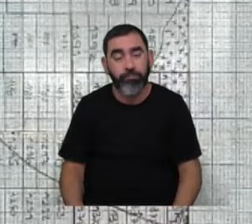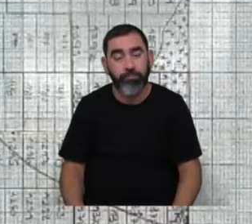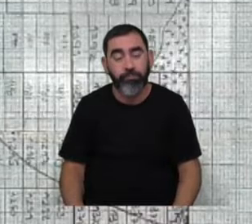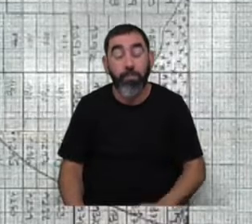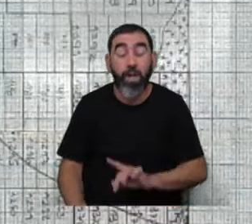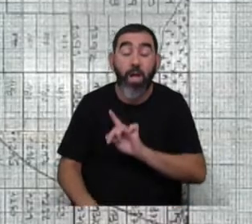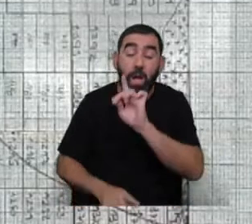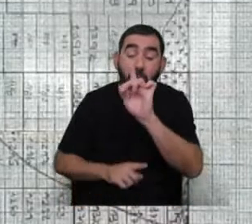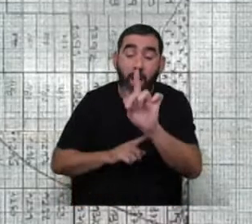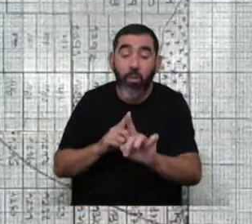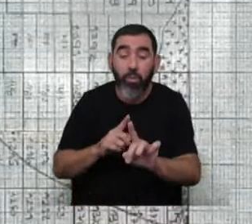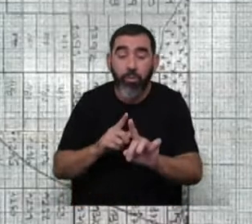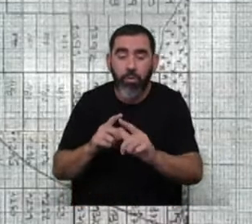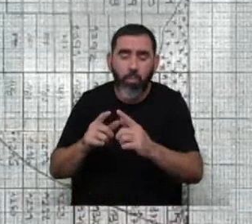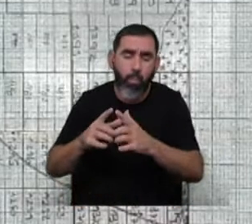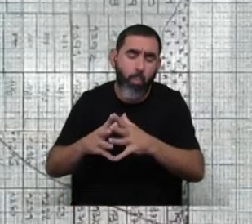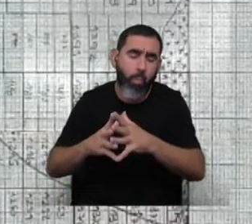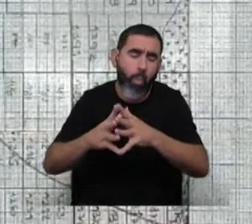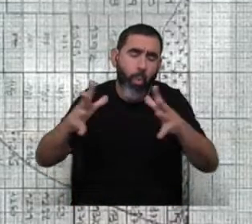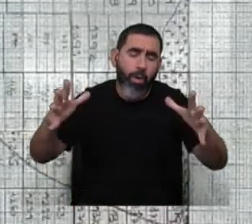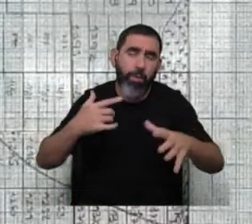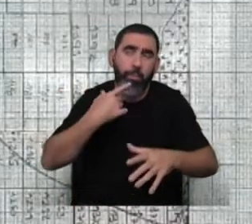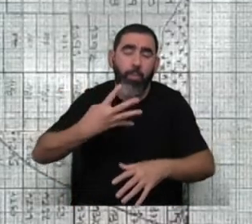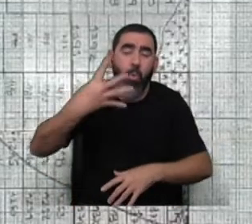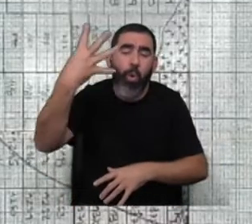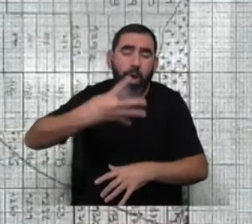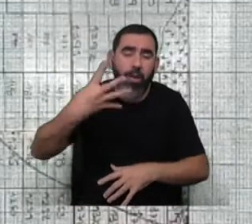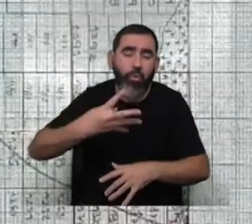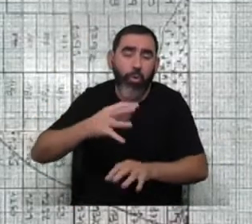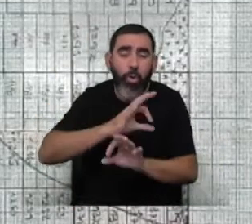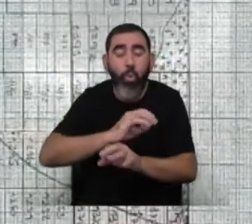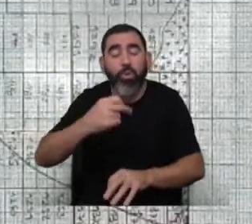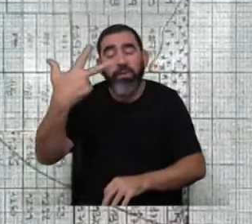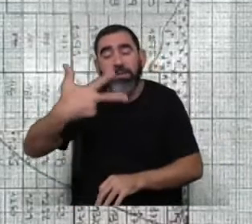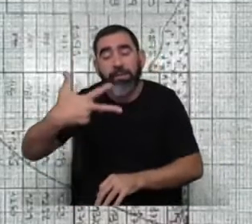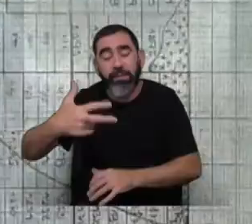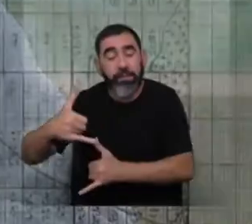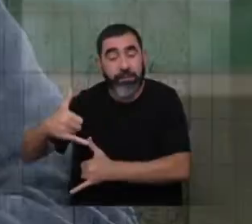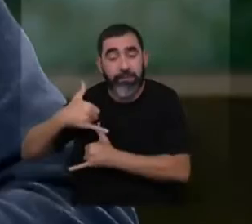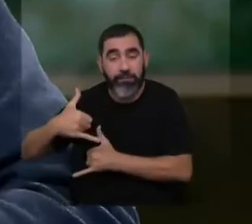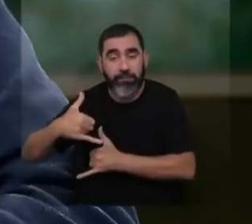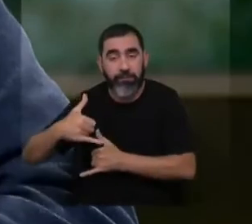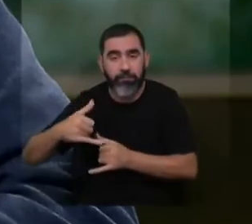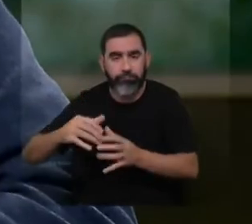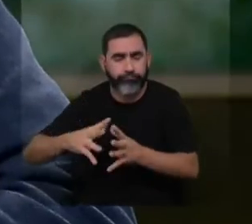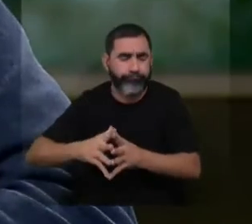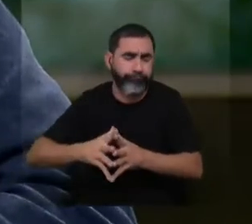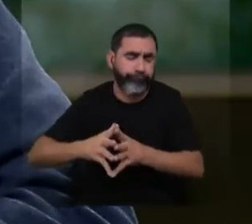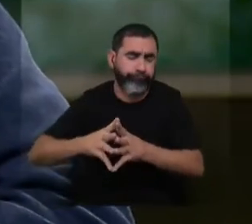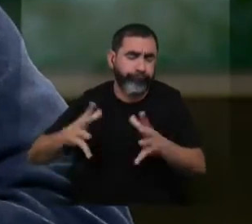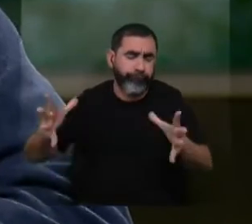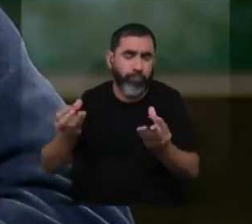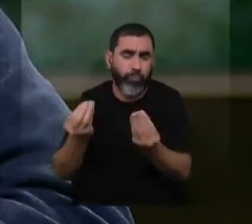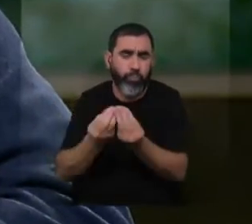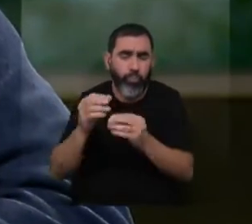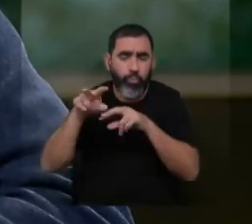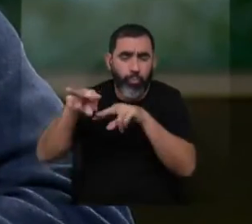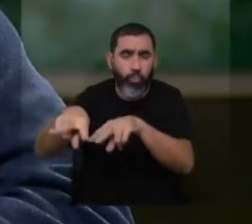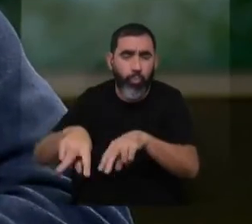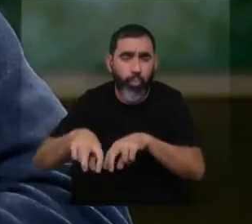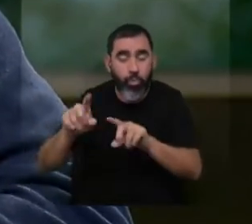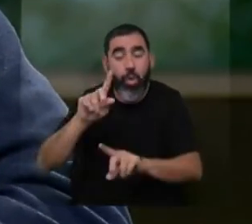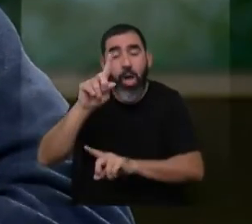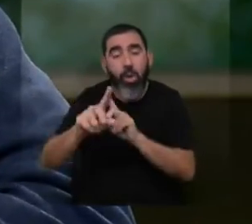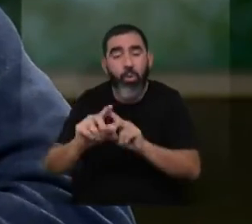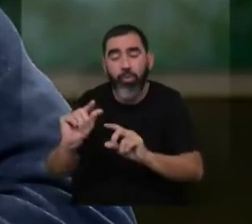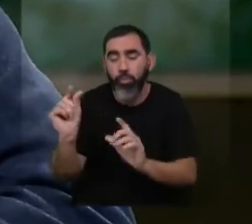Algunos son muy extensos, como el Batallón 14 o el ex Batallón 13, claro, que tienen muchísimas excavaciones. Y otros son